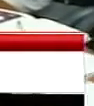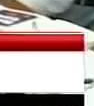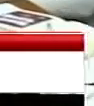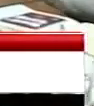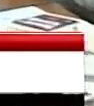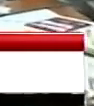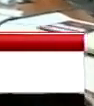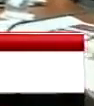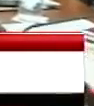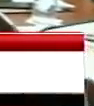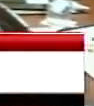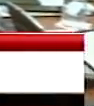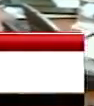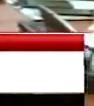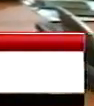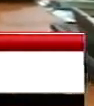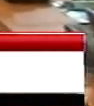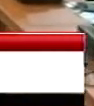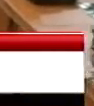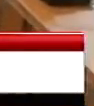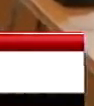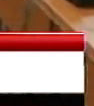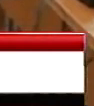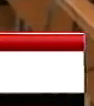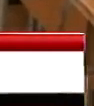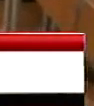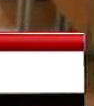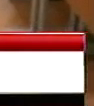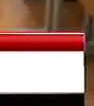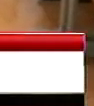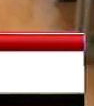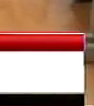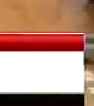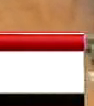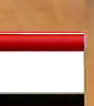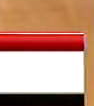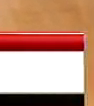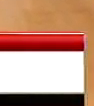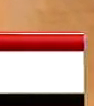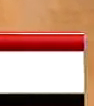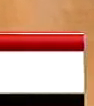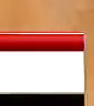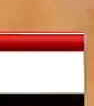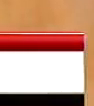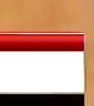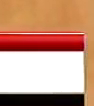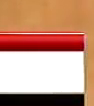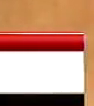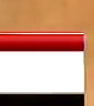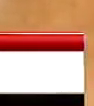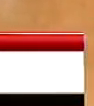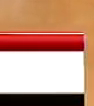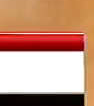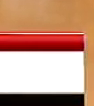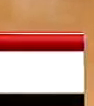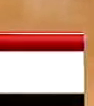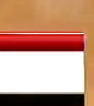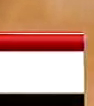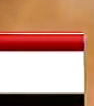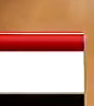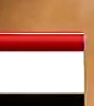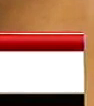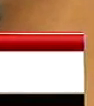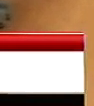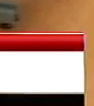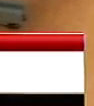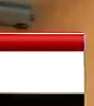vez también, así como trabajamos con nuestros centros de emergencia mujer, es tal vez también poder mandarle mediante un correo, ¿no?